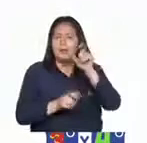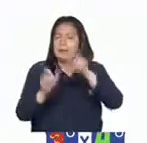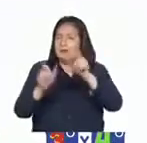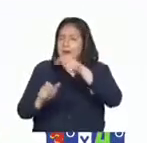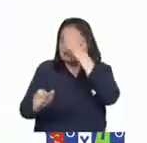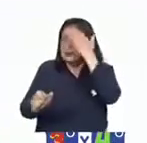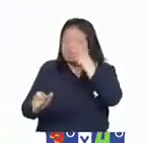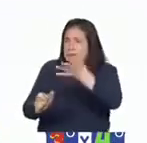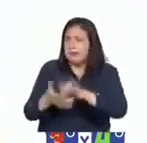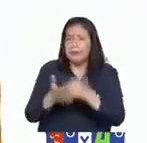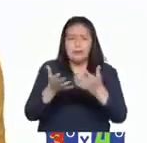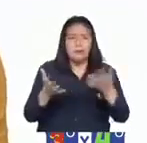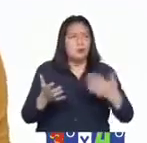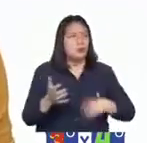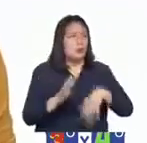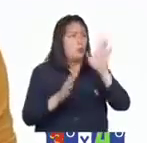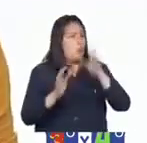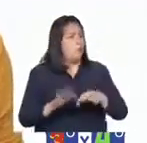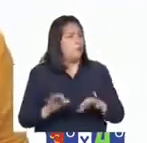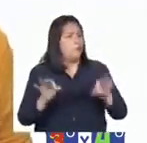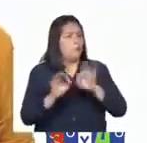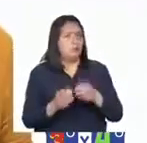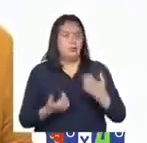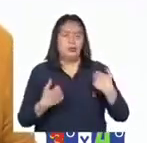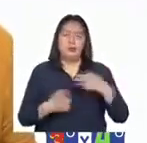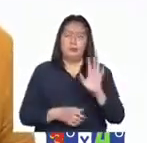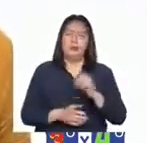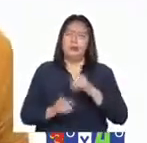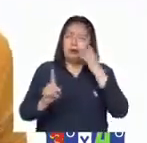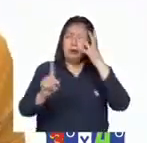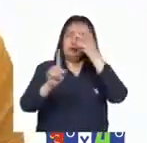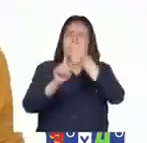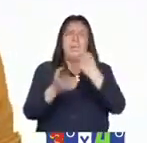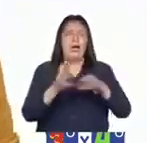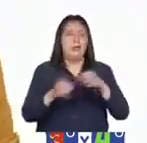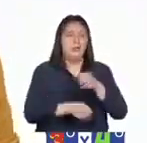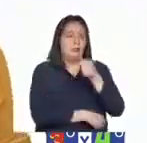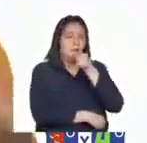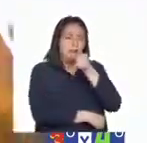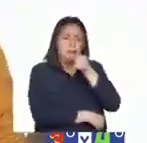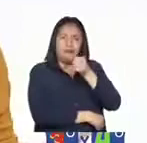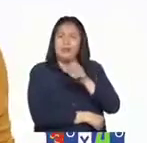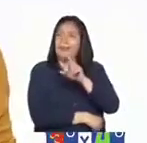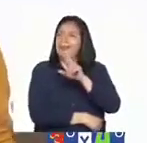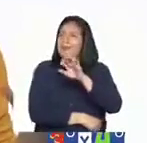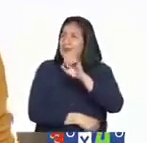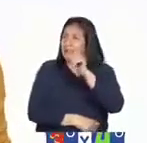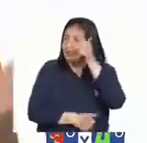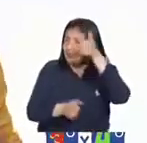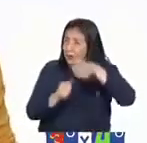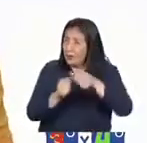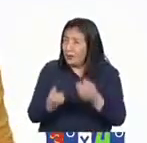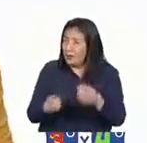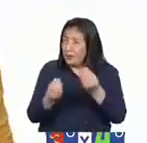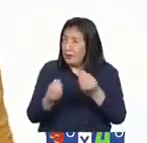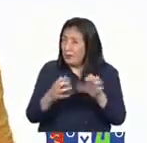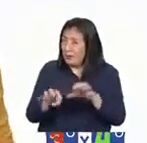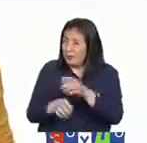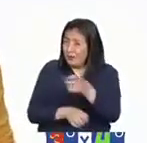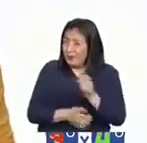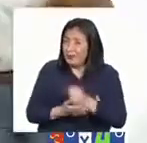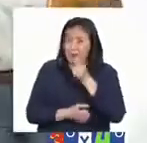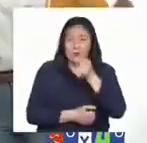enteren sobre estos elementos tan preciados, tuvimos como reto realizar un reportaje. ¿Recuerdan cómo realizar